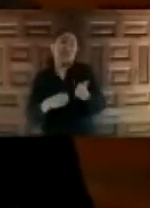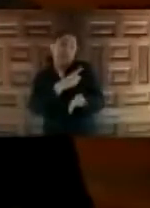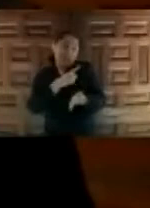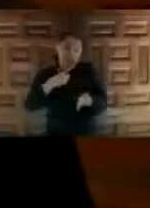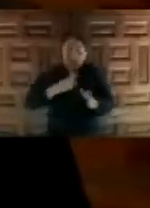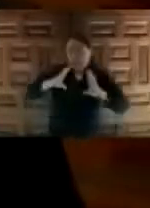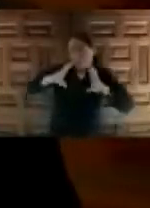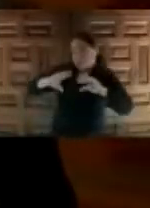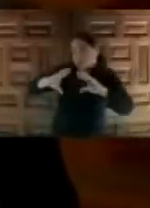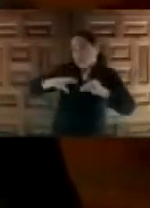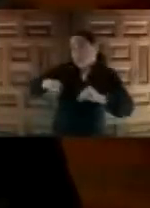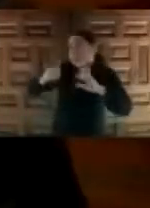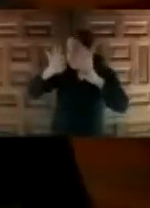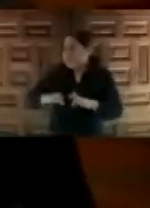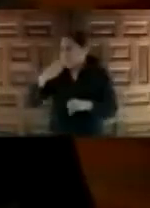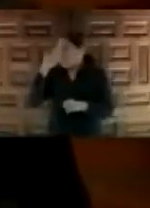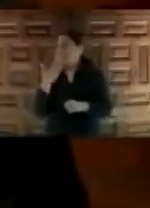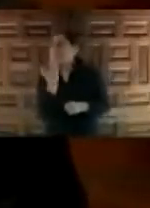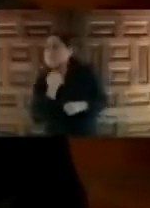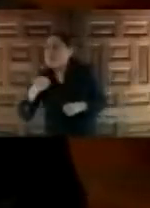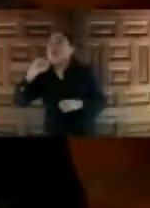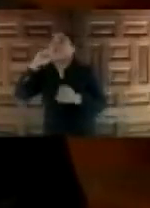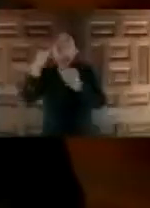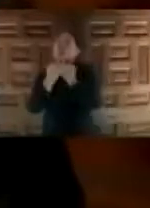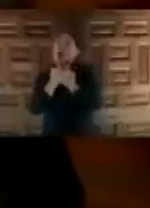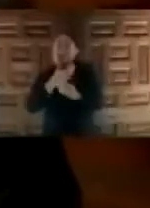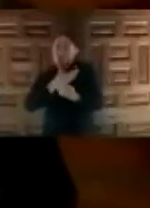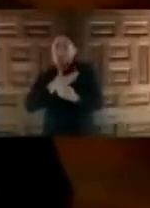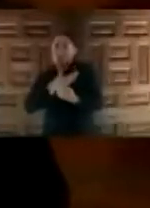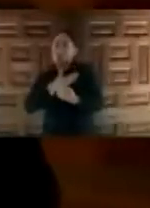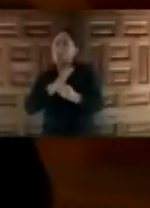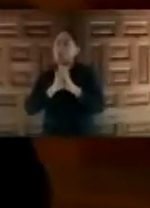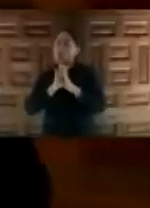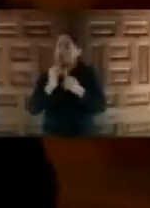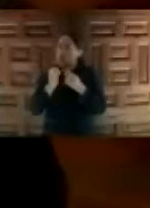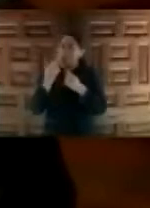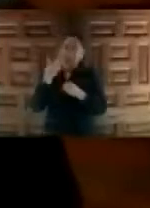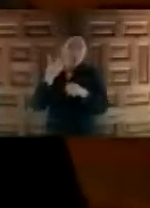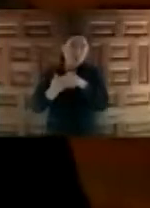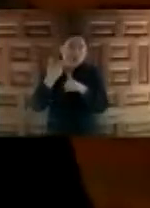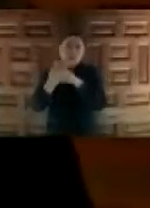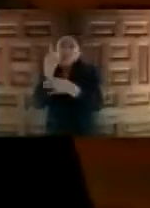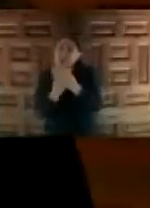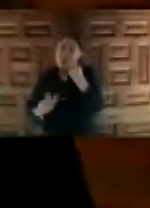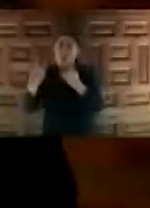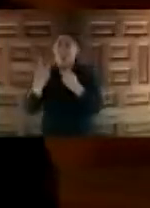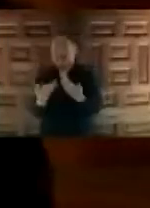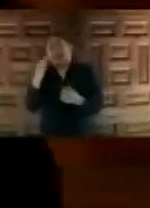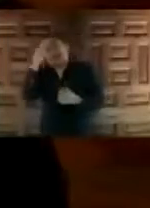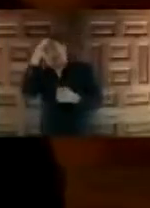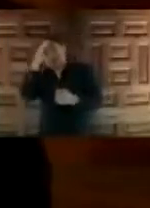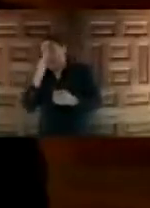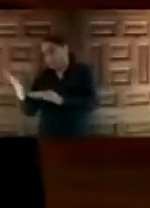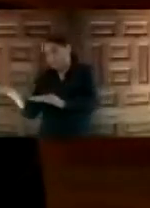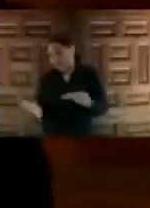formar sujetos técnicamente competentes, pero socialmente responsables. Entonces eso es clave, por lo tanto, no se trata solo del acceso